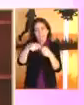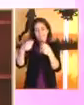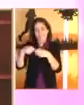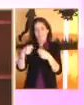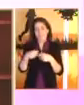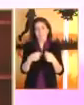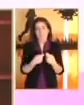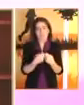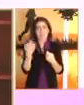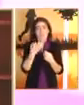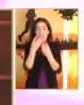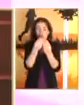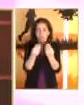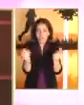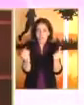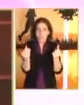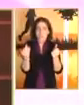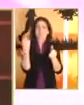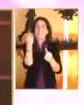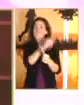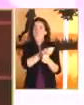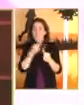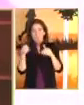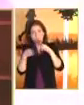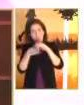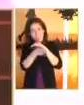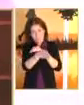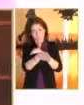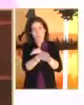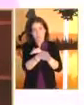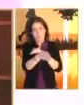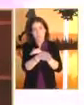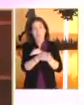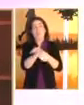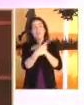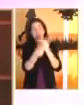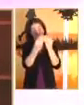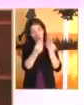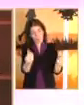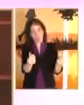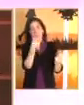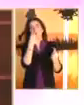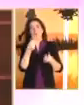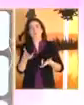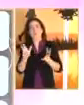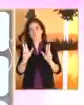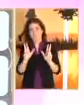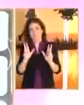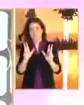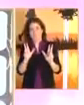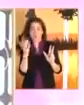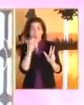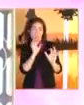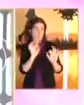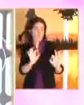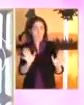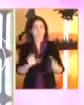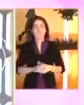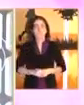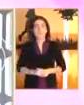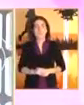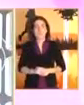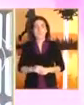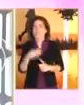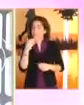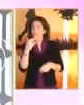cocinarlo. Y cocinado se puede consumir, se puede congelar también para luego ser consumido. Para concluir, bueno, hemos hablado de algunos